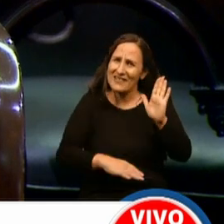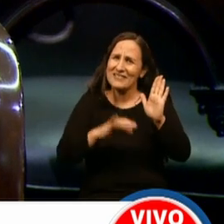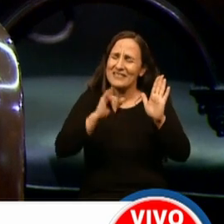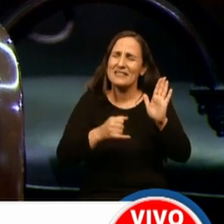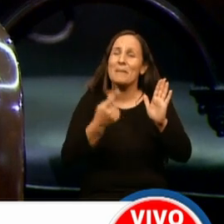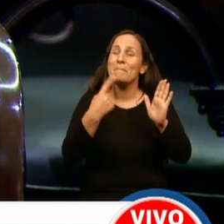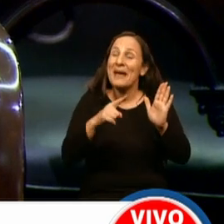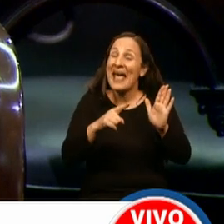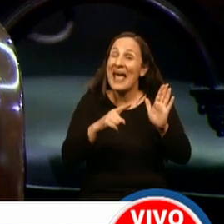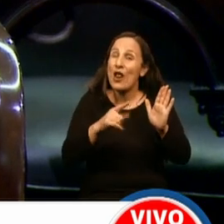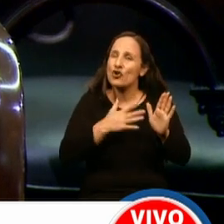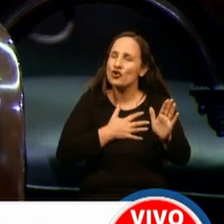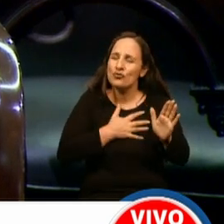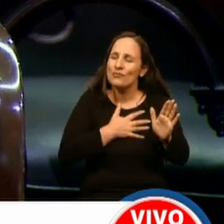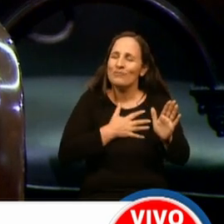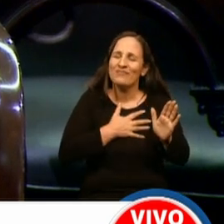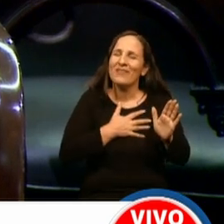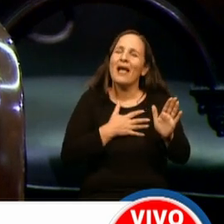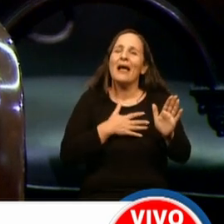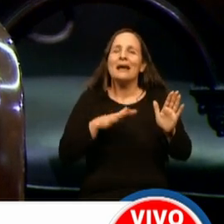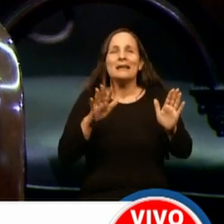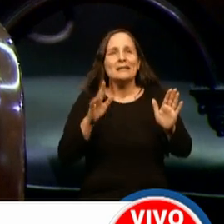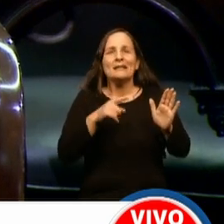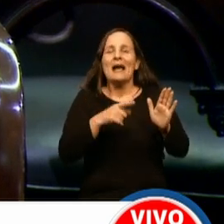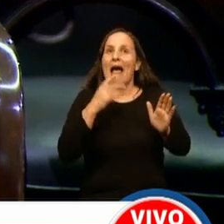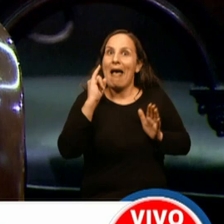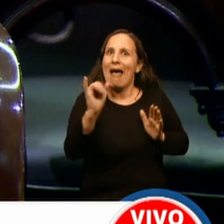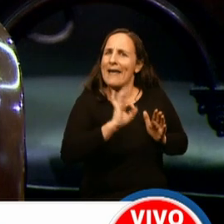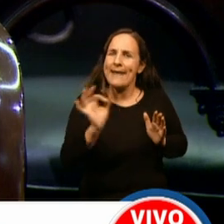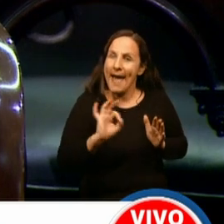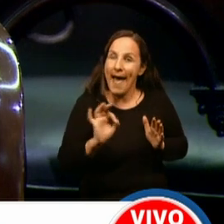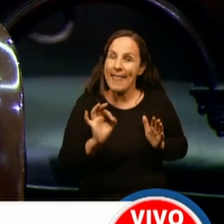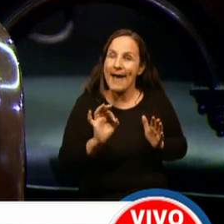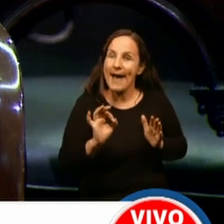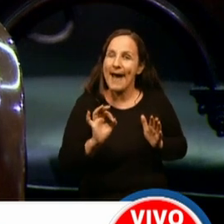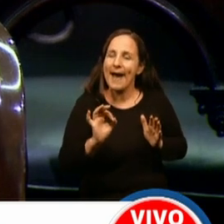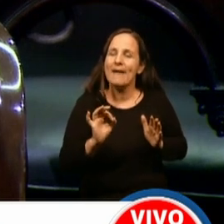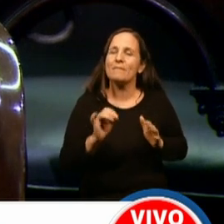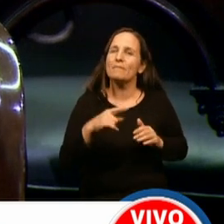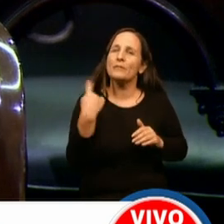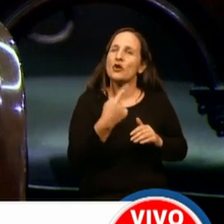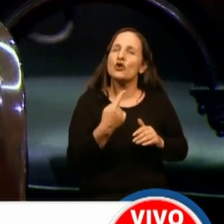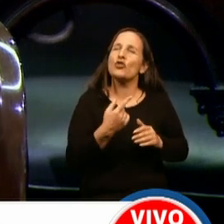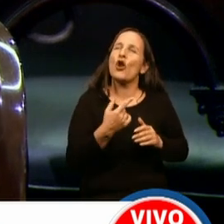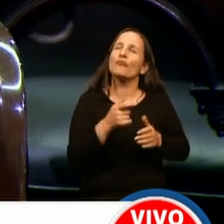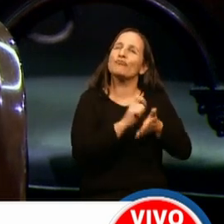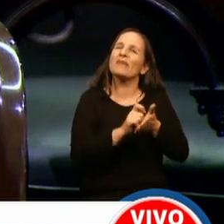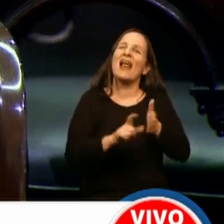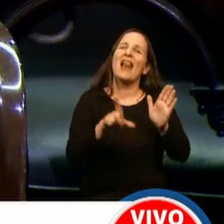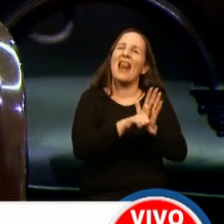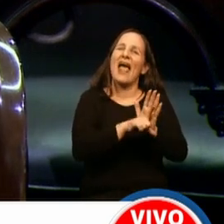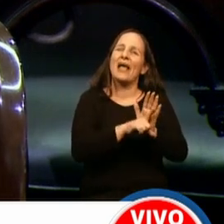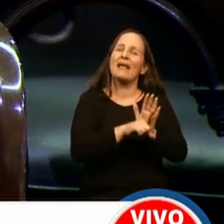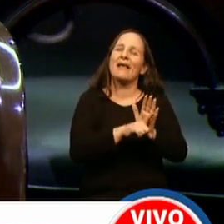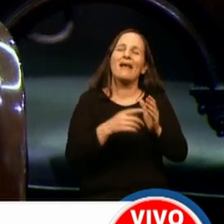saben que no me perdonaría que por no advertir esto estuviéramos incurriendo en una ley que coarta la